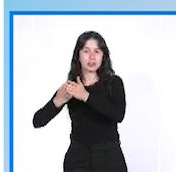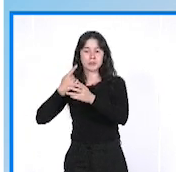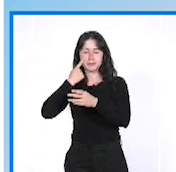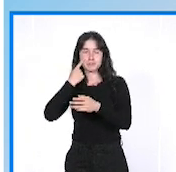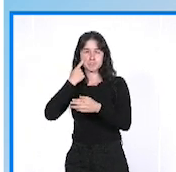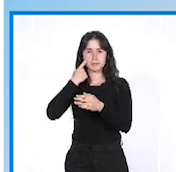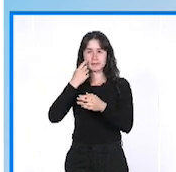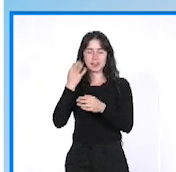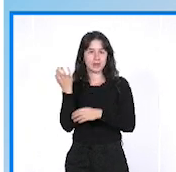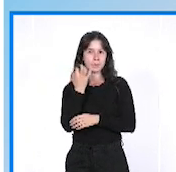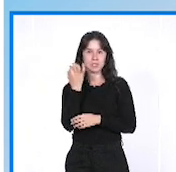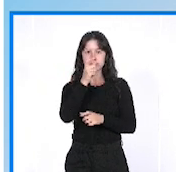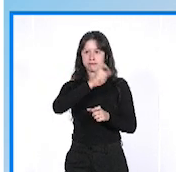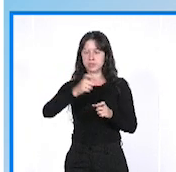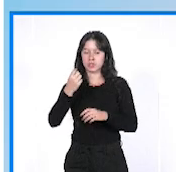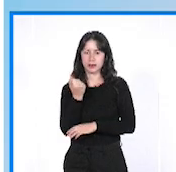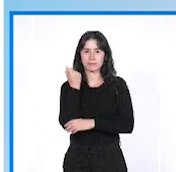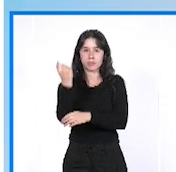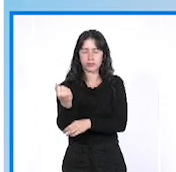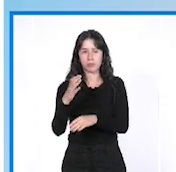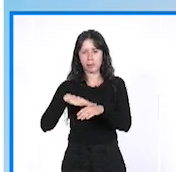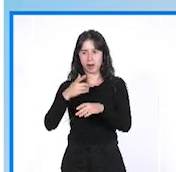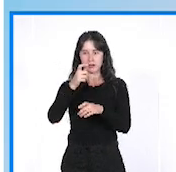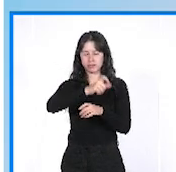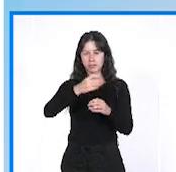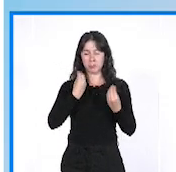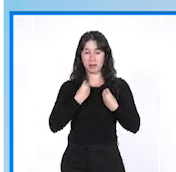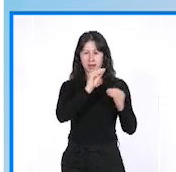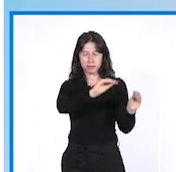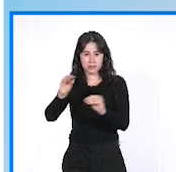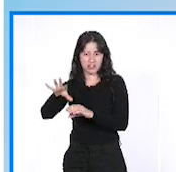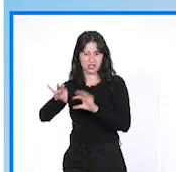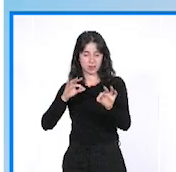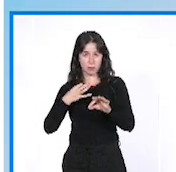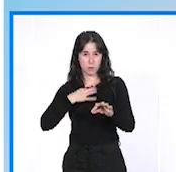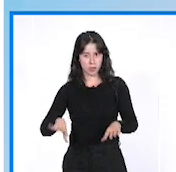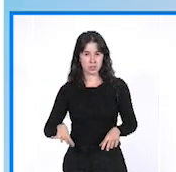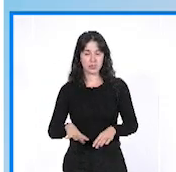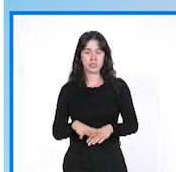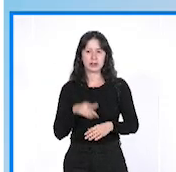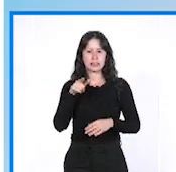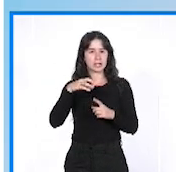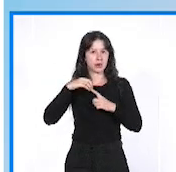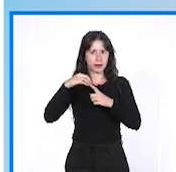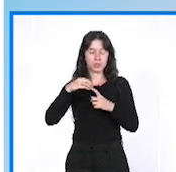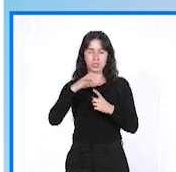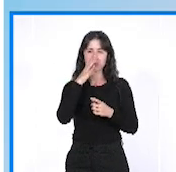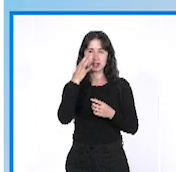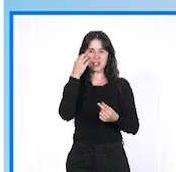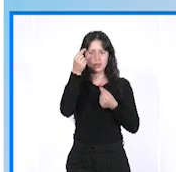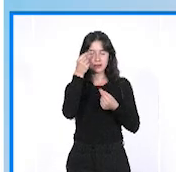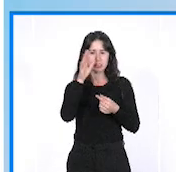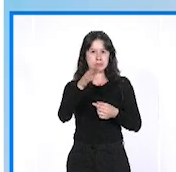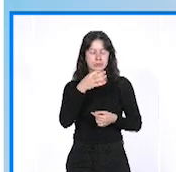de dar apoyos que permitan a las personas tomar decisiones en su día a día y esto es clave porque los datos esto es un poco de